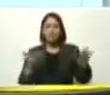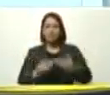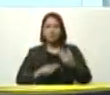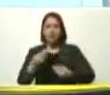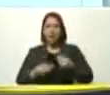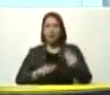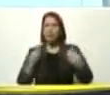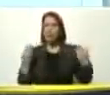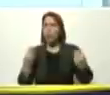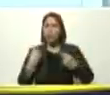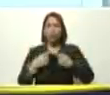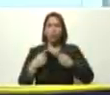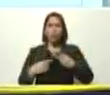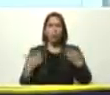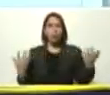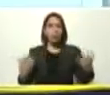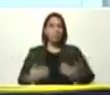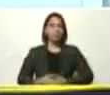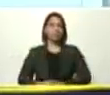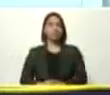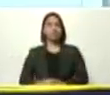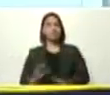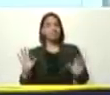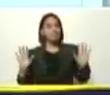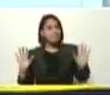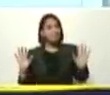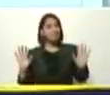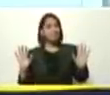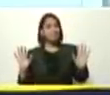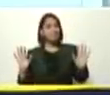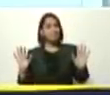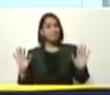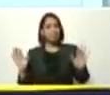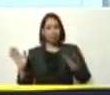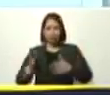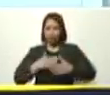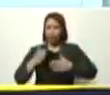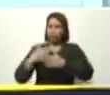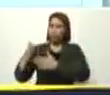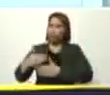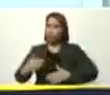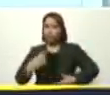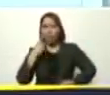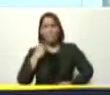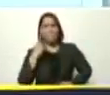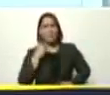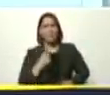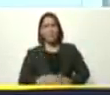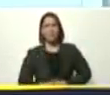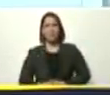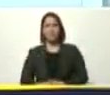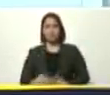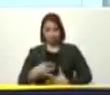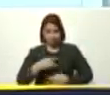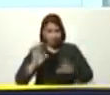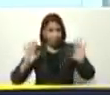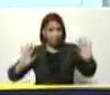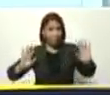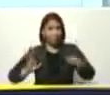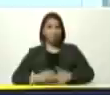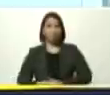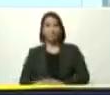es la cosa. ¿Ah? ¿Les parece compartir esa experiencia? ¿Ah? ¿Les interesa?